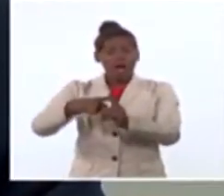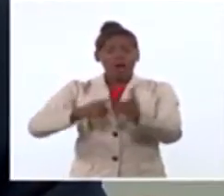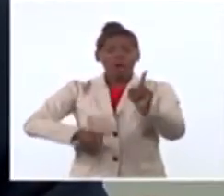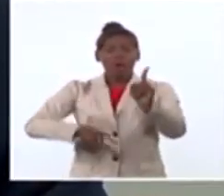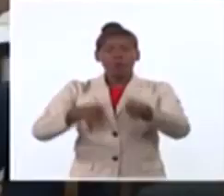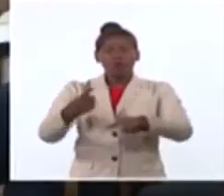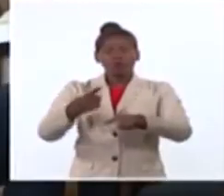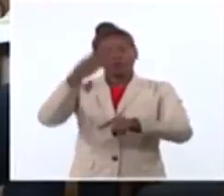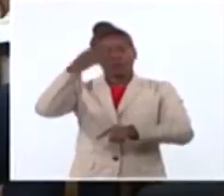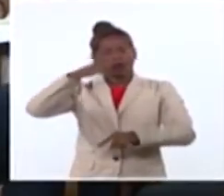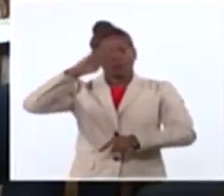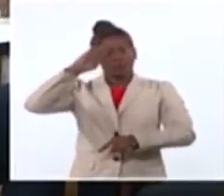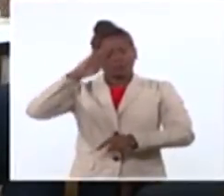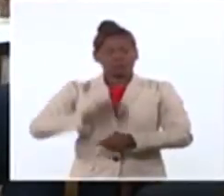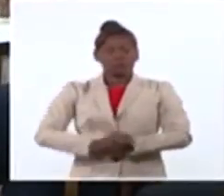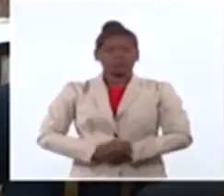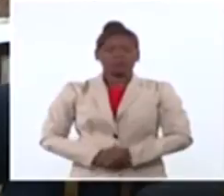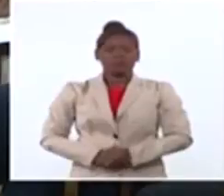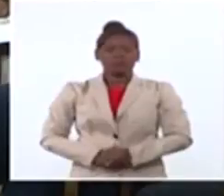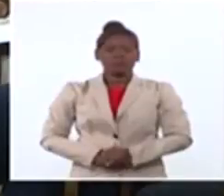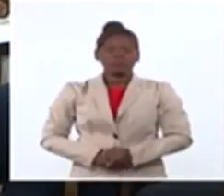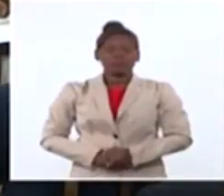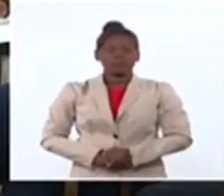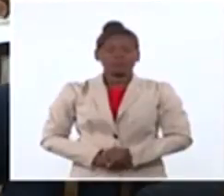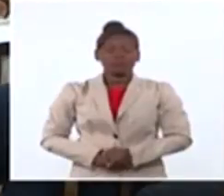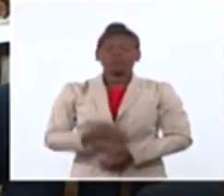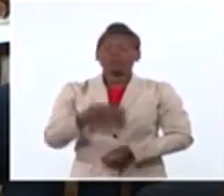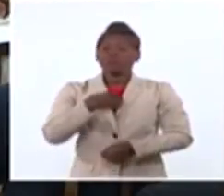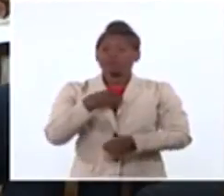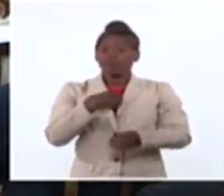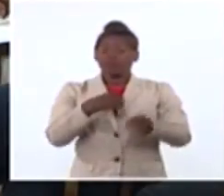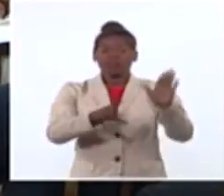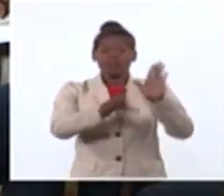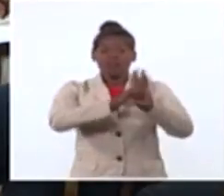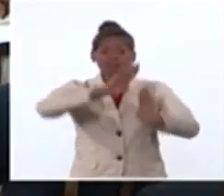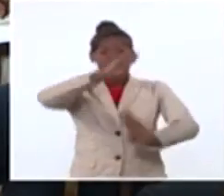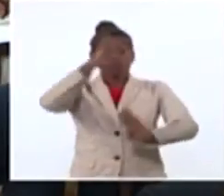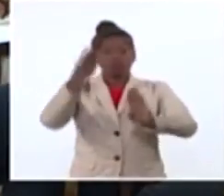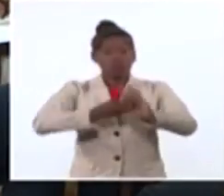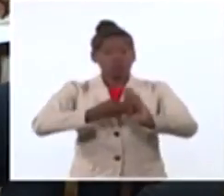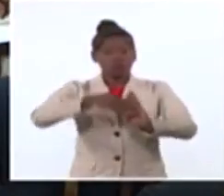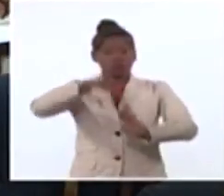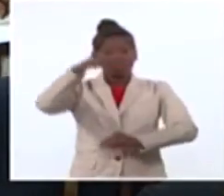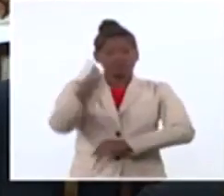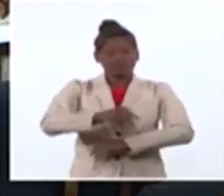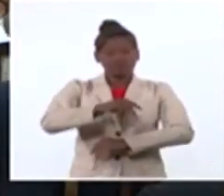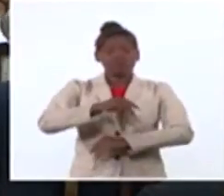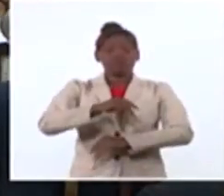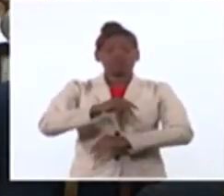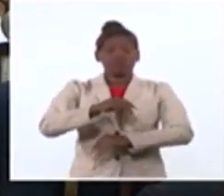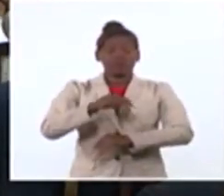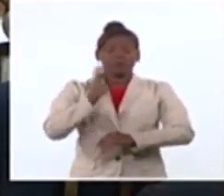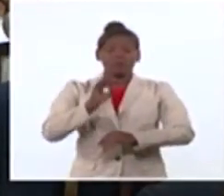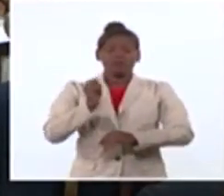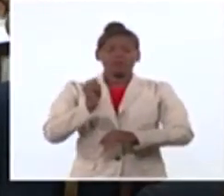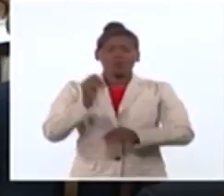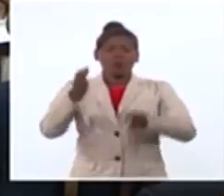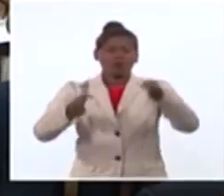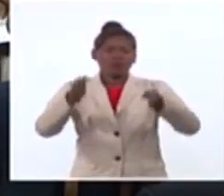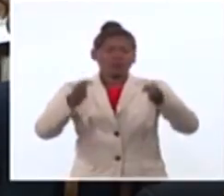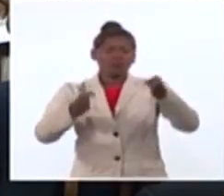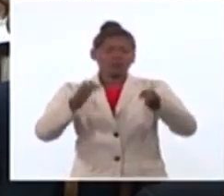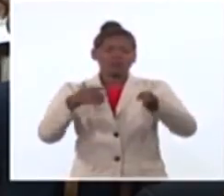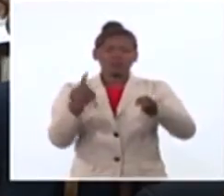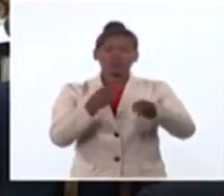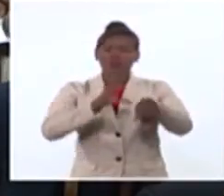elección. Incluye más de 60 sanciones aplicadas durante la pandemia, tomando al